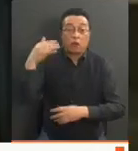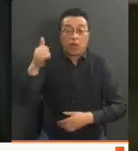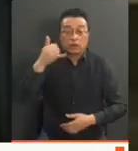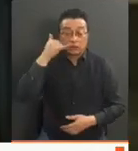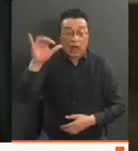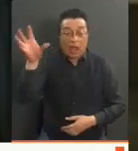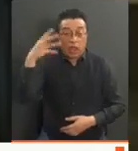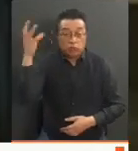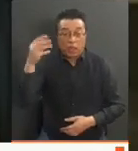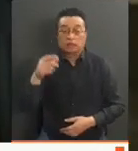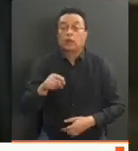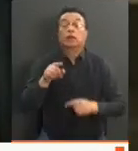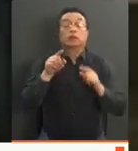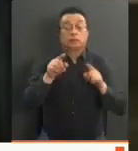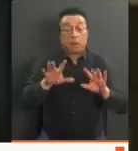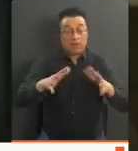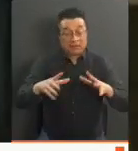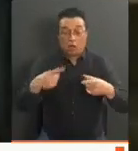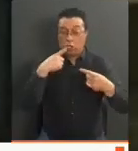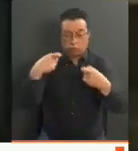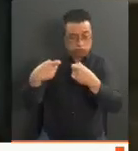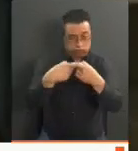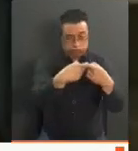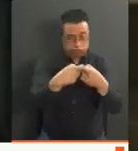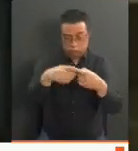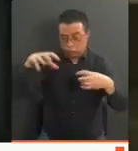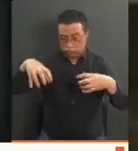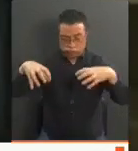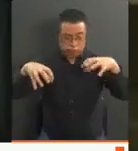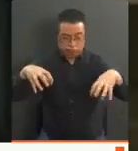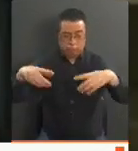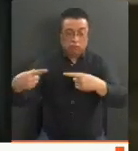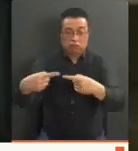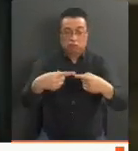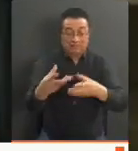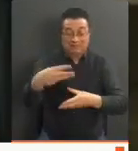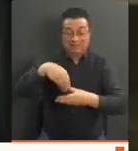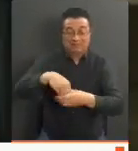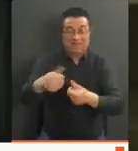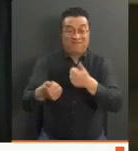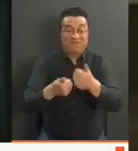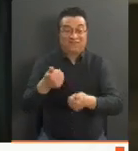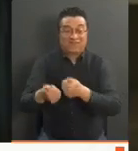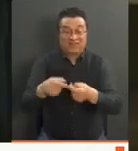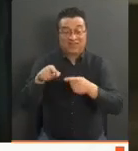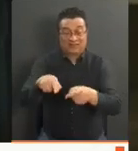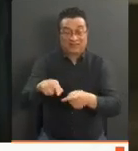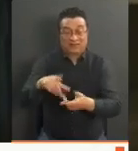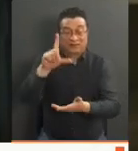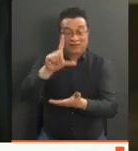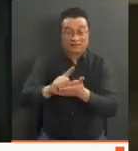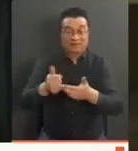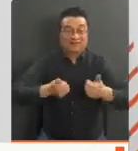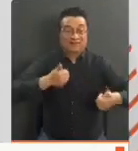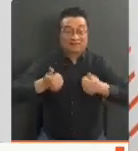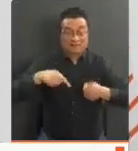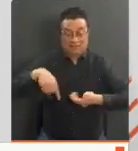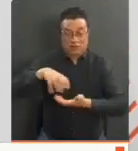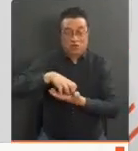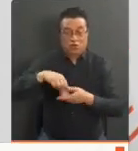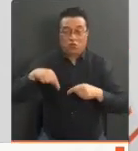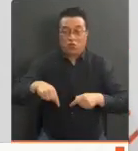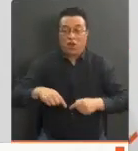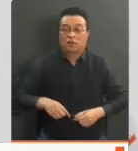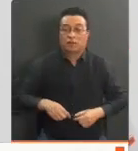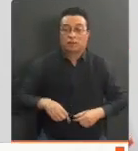Al parecer, hasta el momento de una discusión entre unos sujetos en un interior de una fiesta que se estaba desarrollando en un centro de eventos acá de la comuna. Al